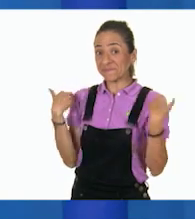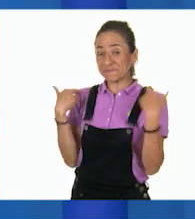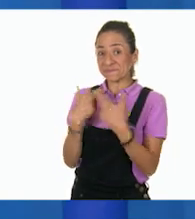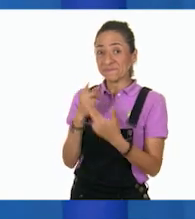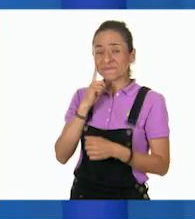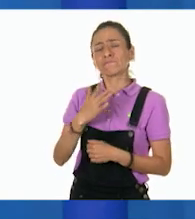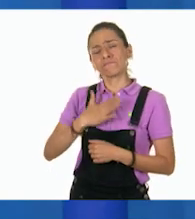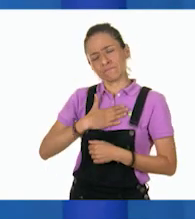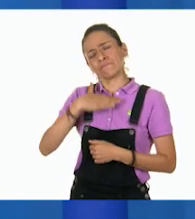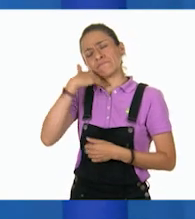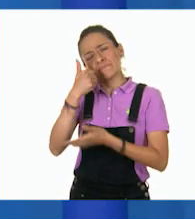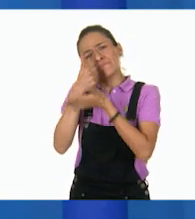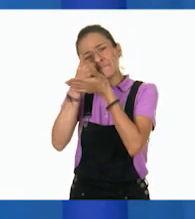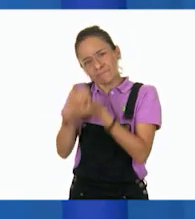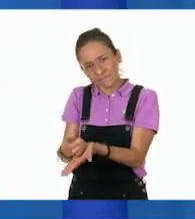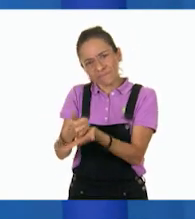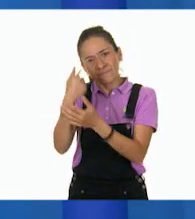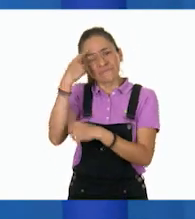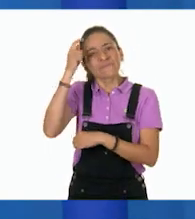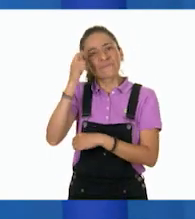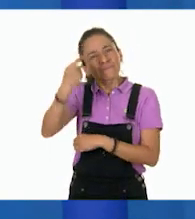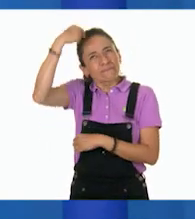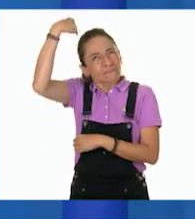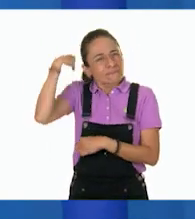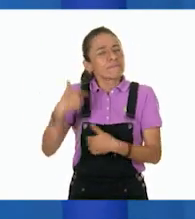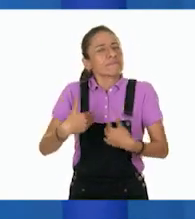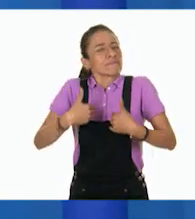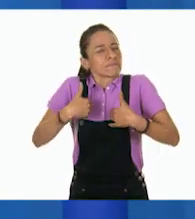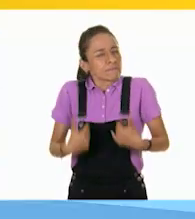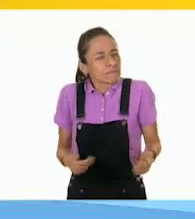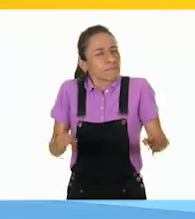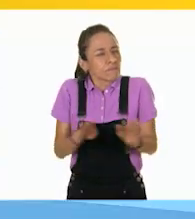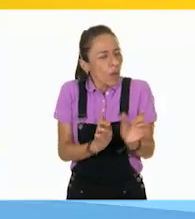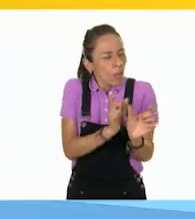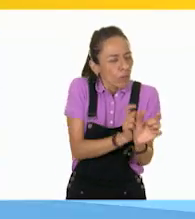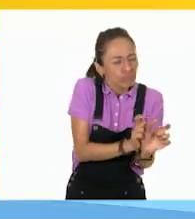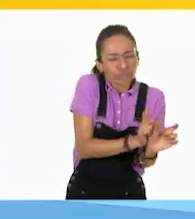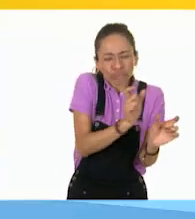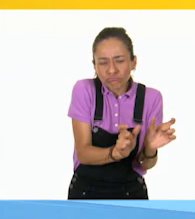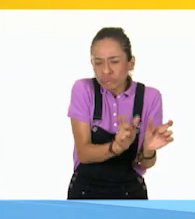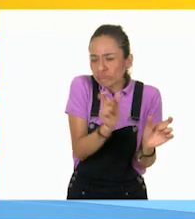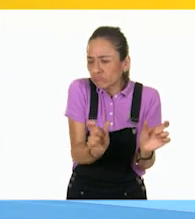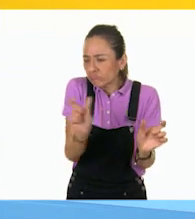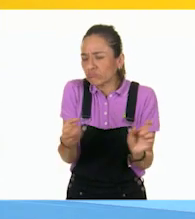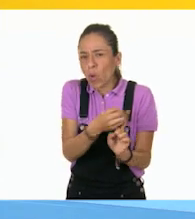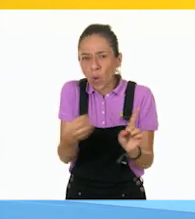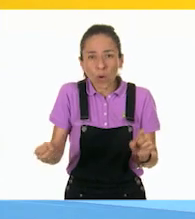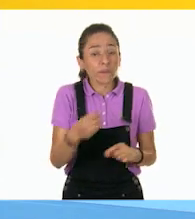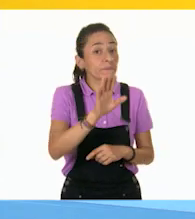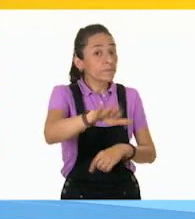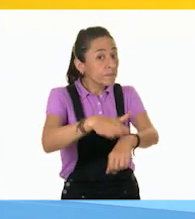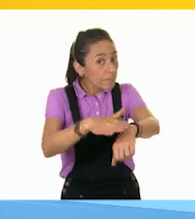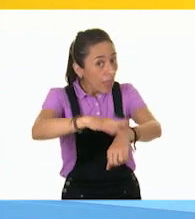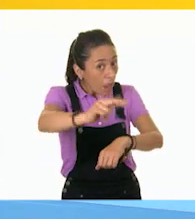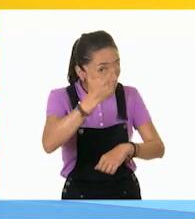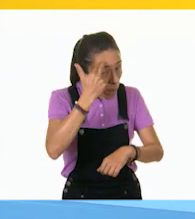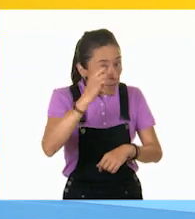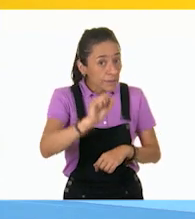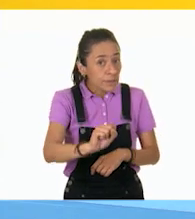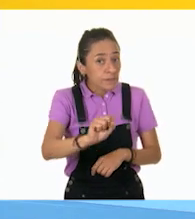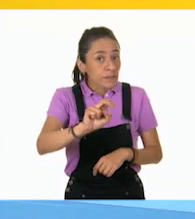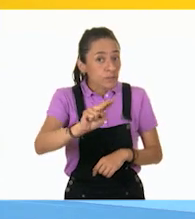quiero comprender más sobre la manera de generar sucesiones numéricas. Recuerden, una sucesión en